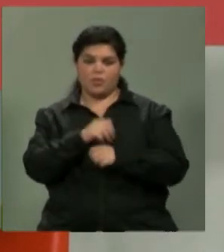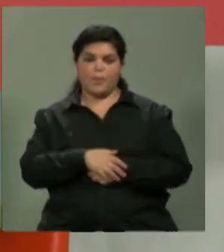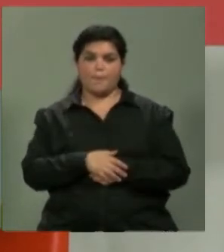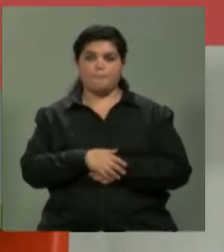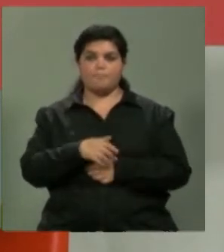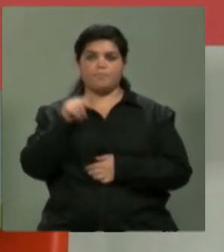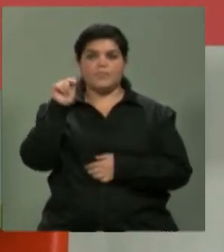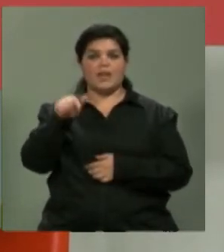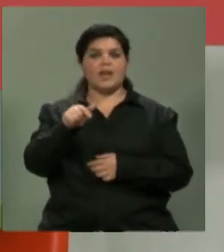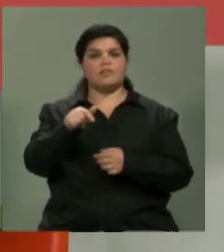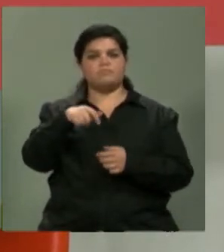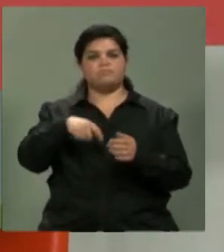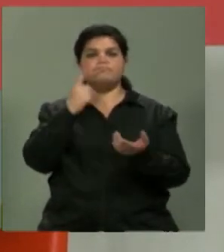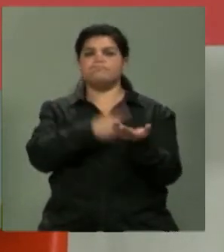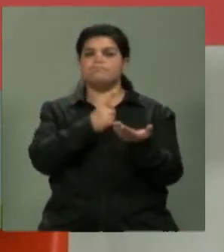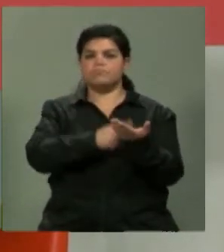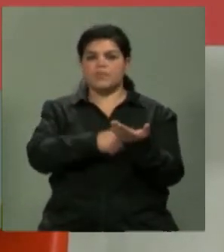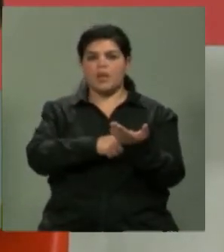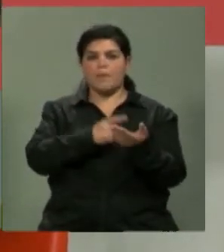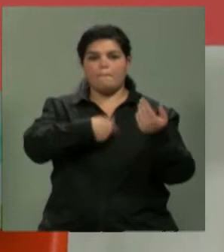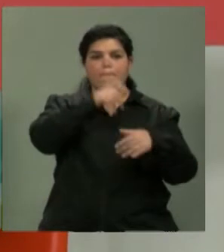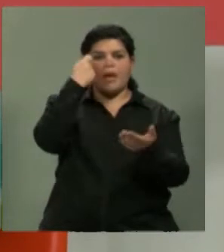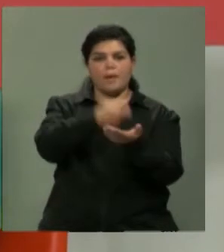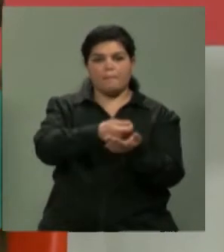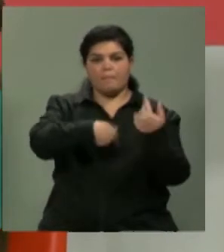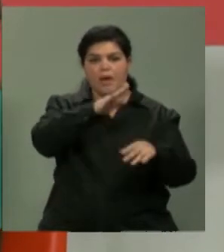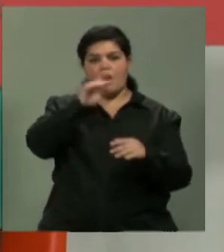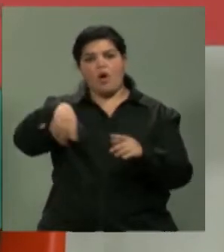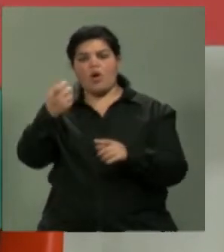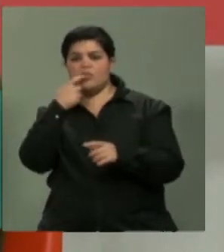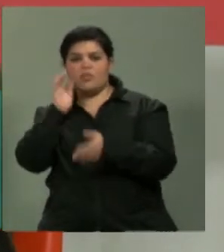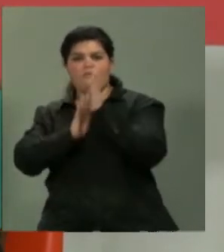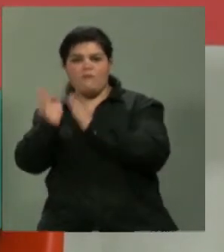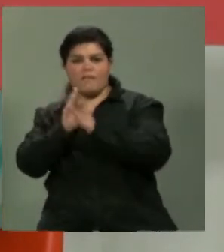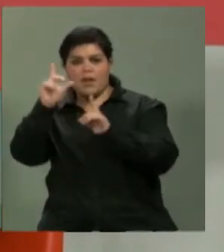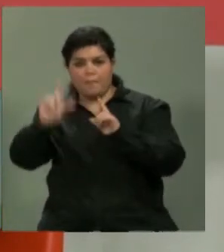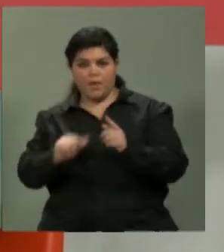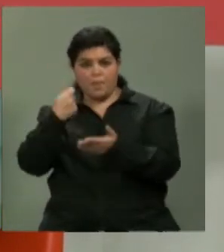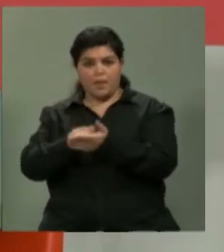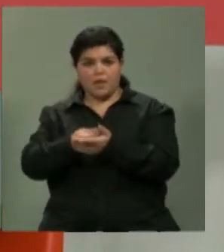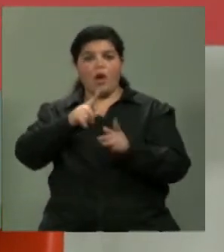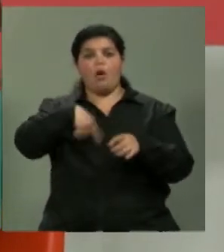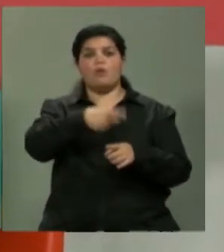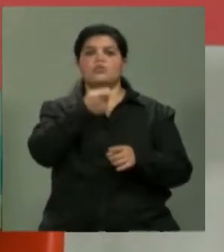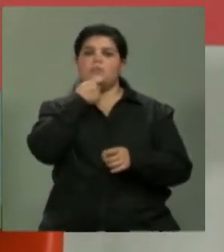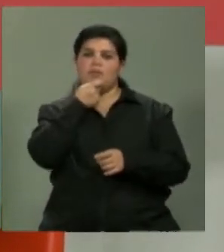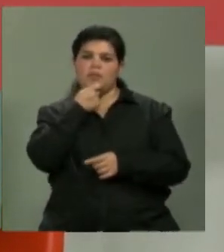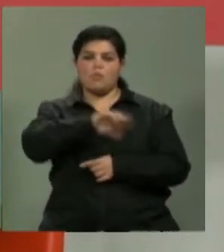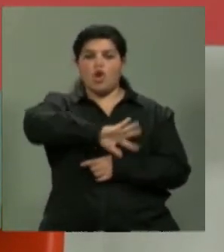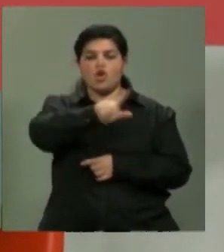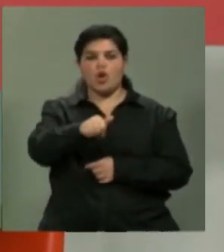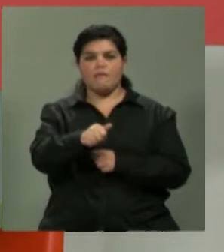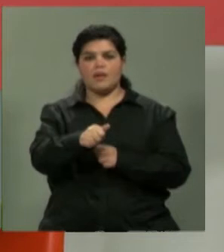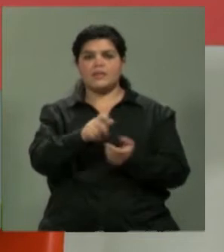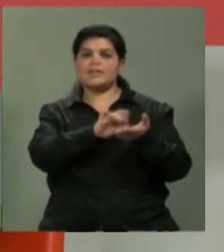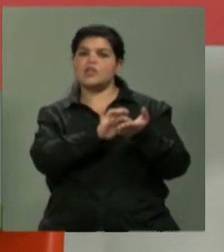pibe, los narcotraficantes, que una fábrica metalúrgica. Y dos, por ejemplo, los que roban celulares, las empresas de celulares no quieren